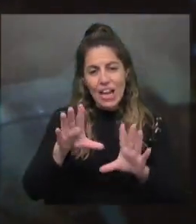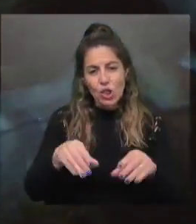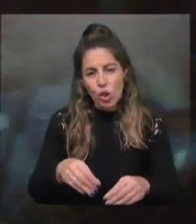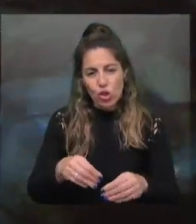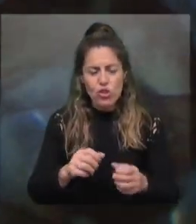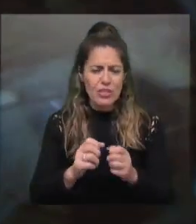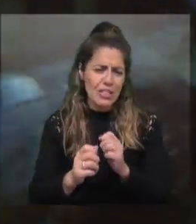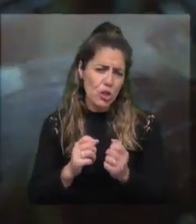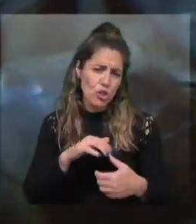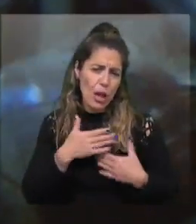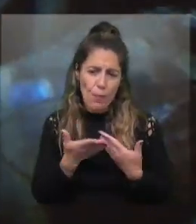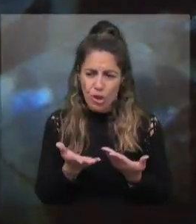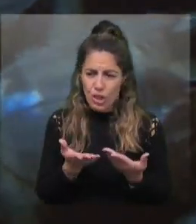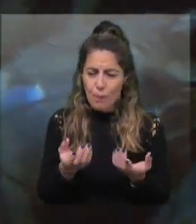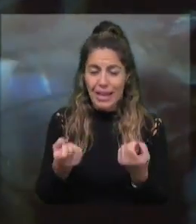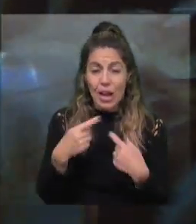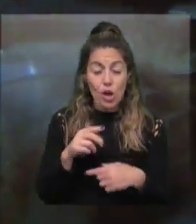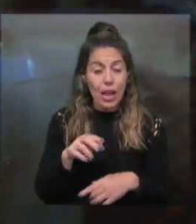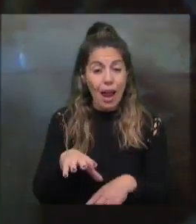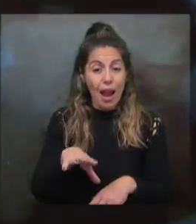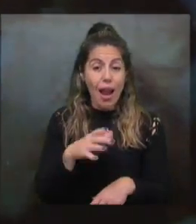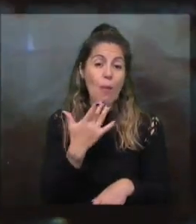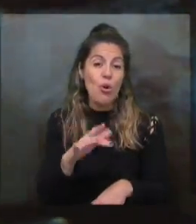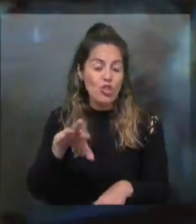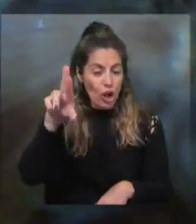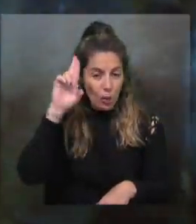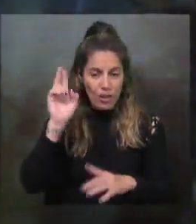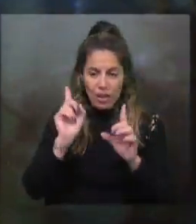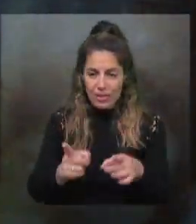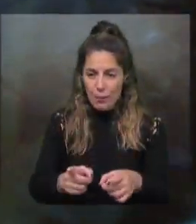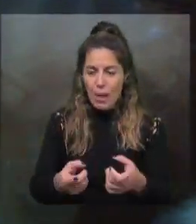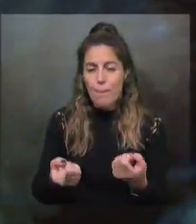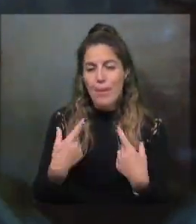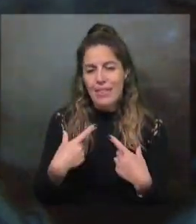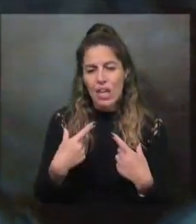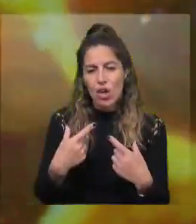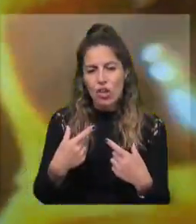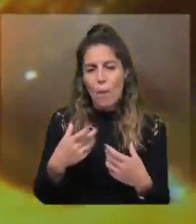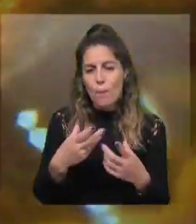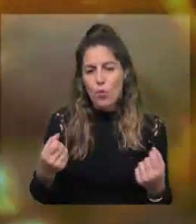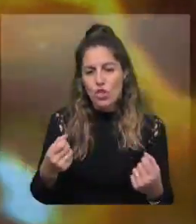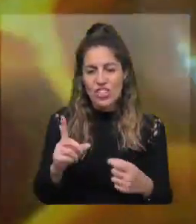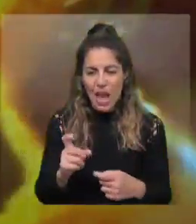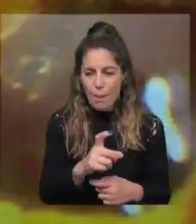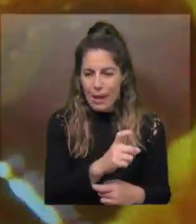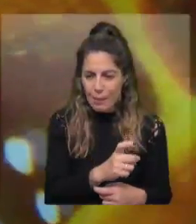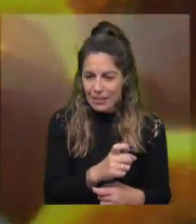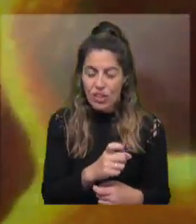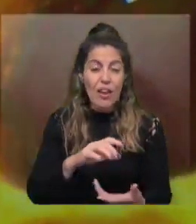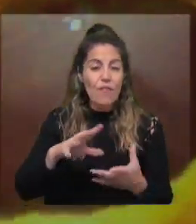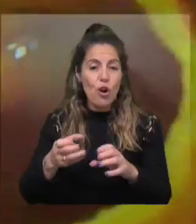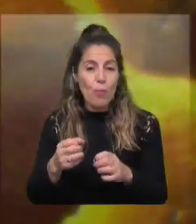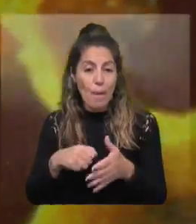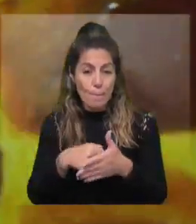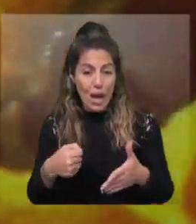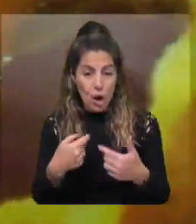amoríos no solo me dejaron hermosos recuerdos, también me dejaron millones de espermatozoides que almaceno en mi banco de esperma